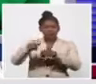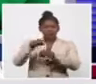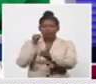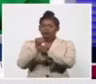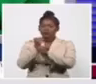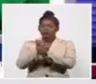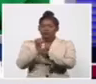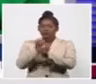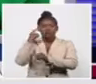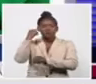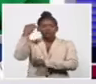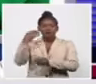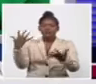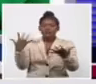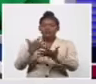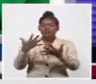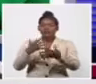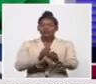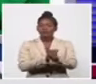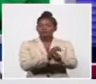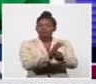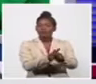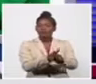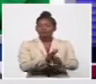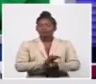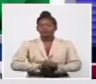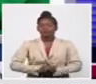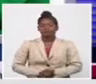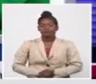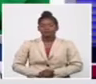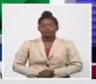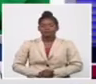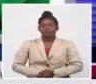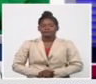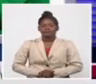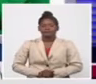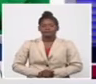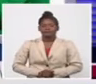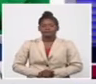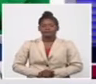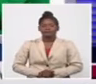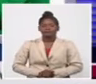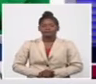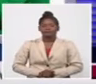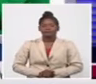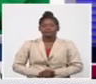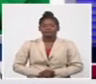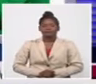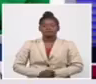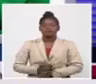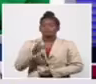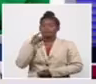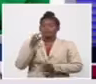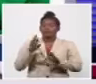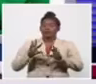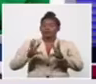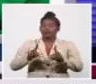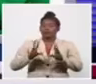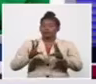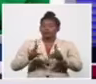el diagnóstico de esta enfermedad en todo el país. Como resultado del análisis de